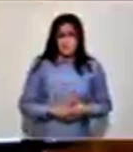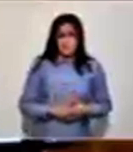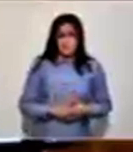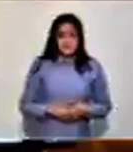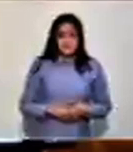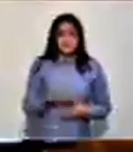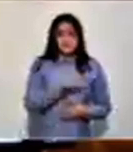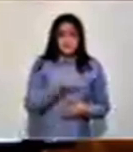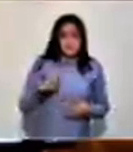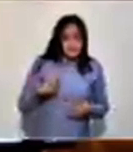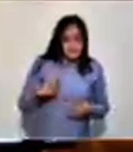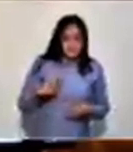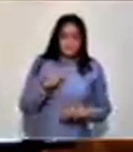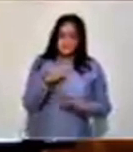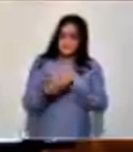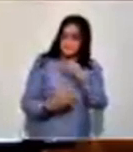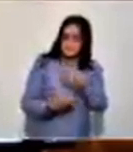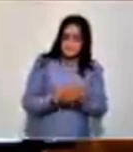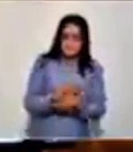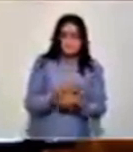Pues tenemos que ser cuidadosos todos.